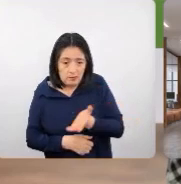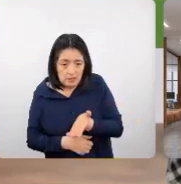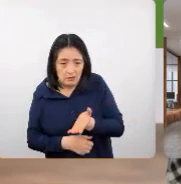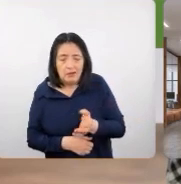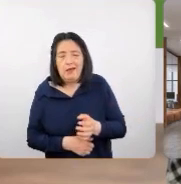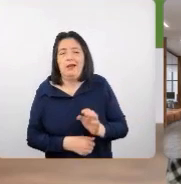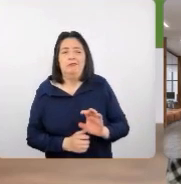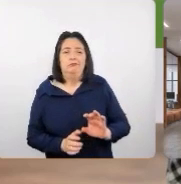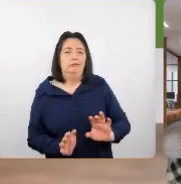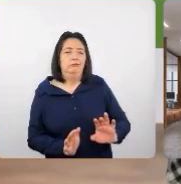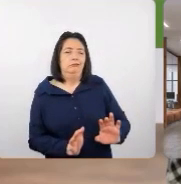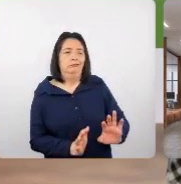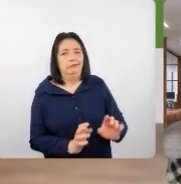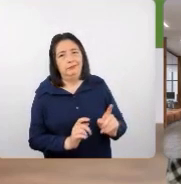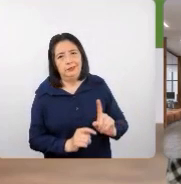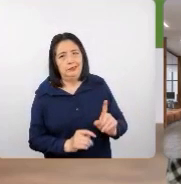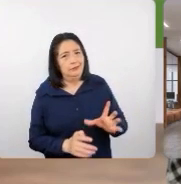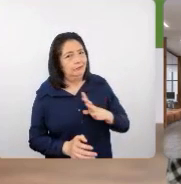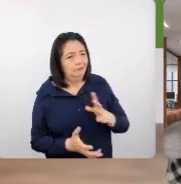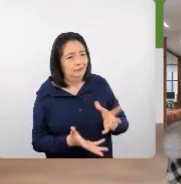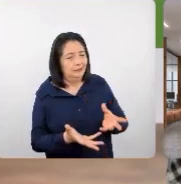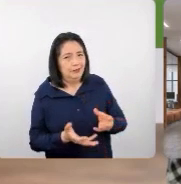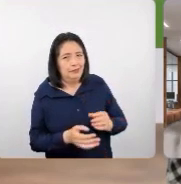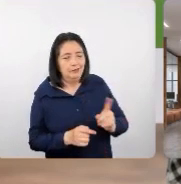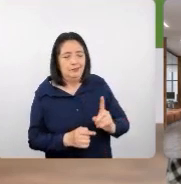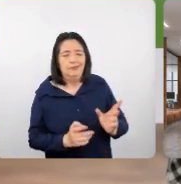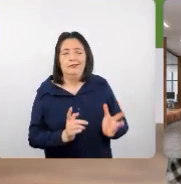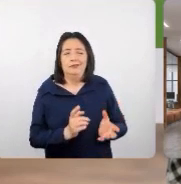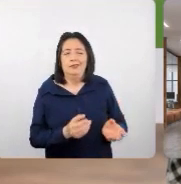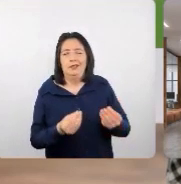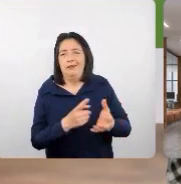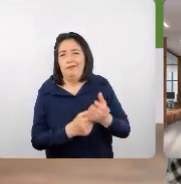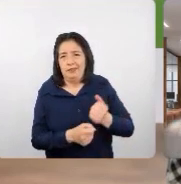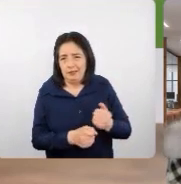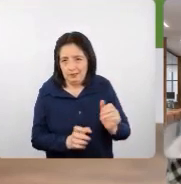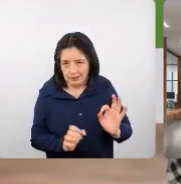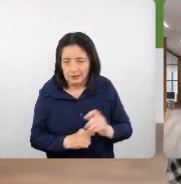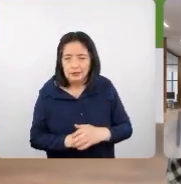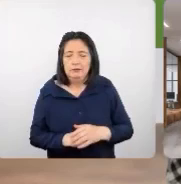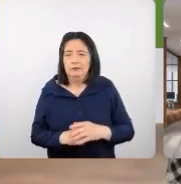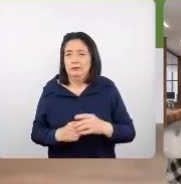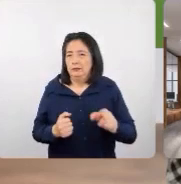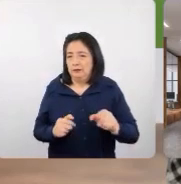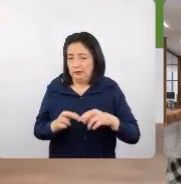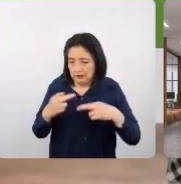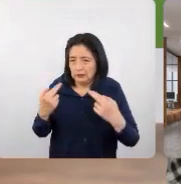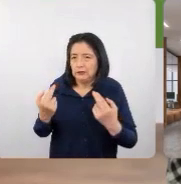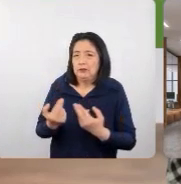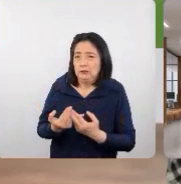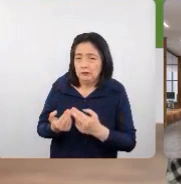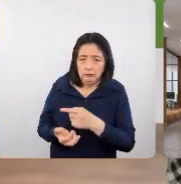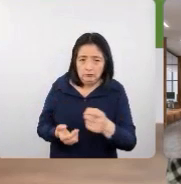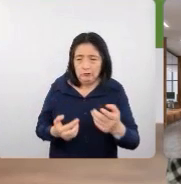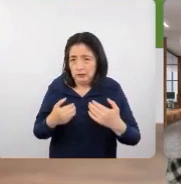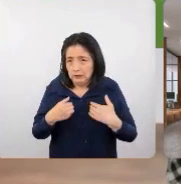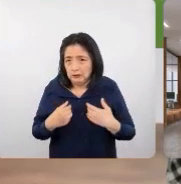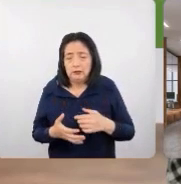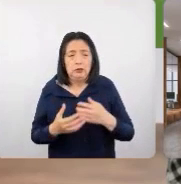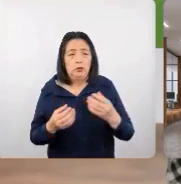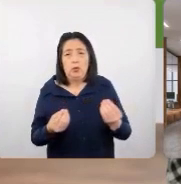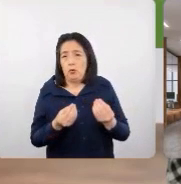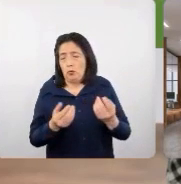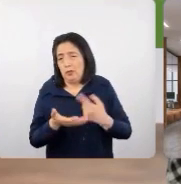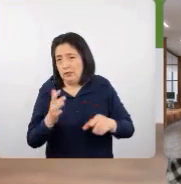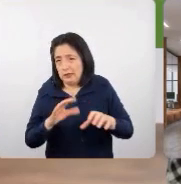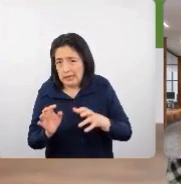porque no era bienvenido o porque no había ganado dicha confianza. De hecho, en las reuniones que puedan sostener o en las reuniones que se